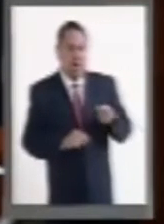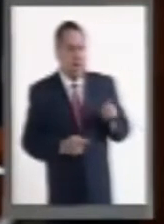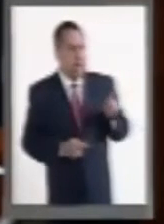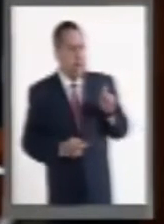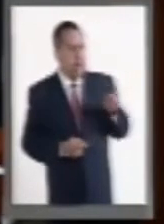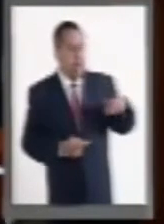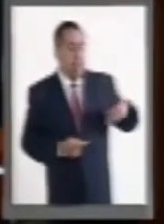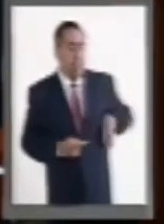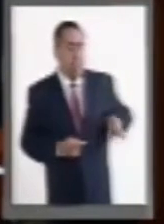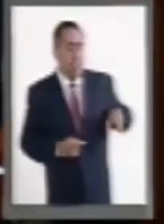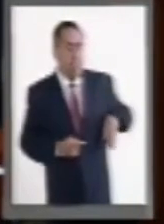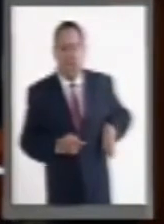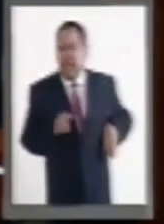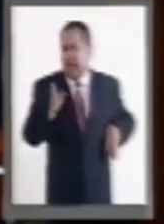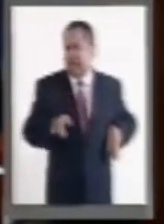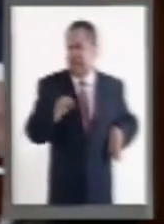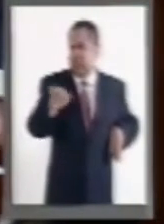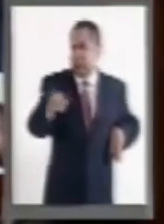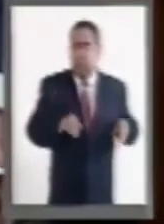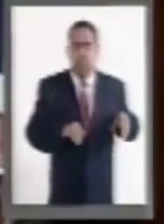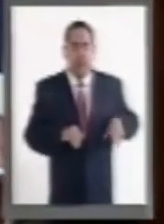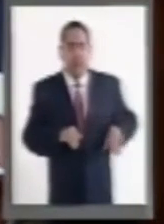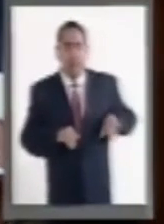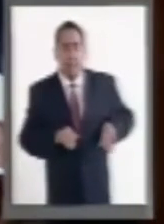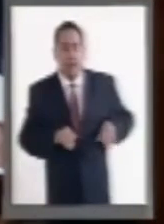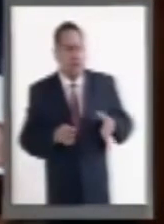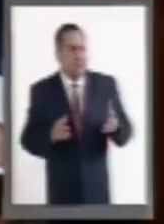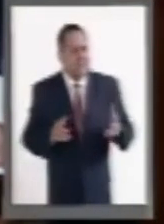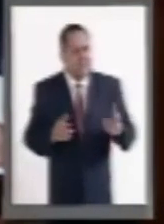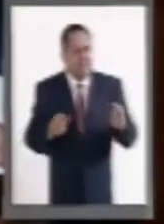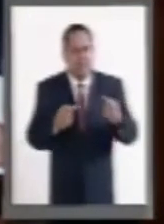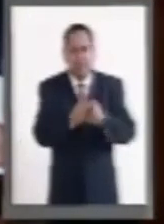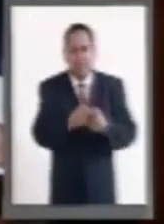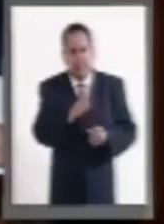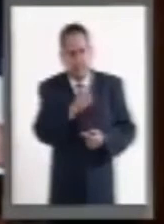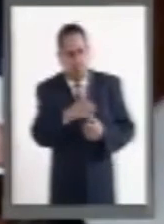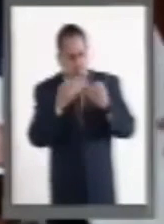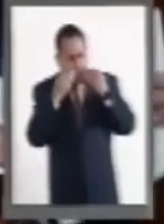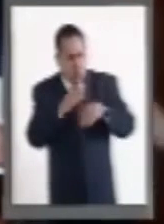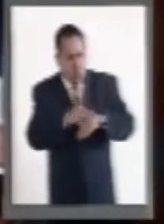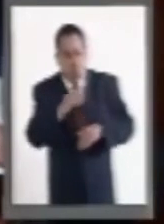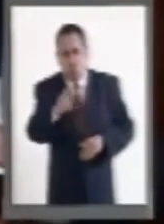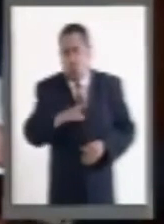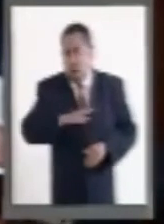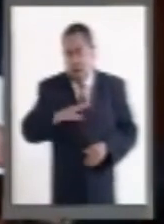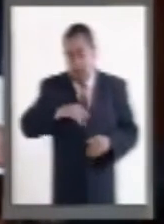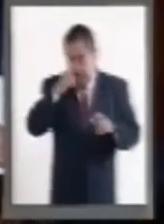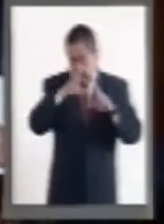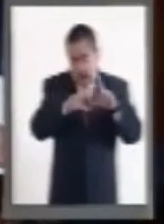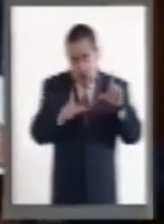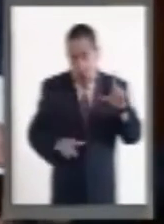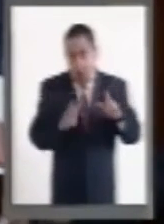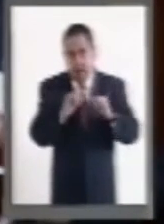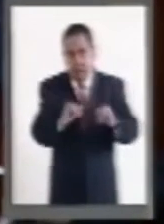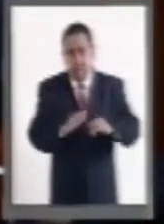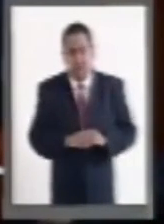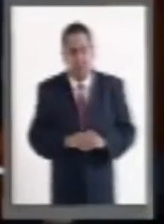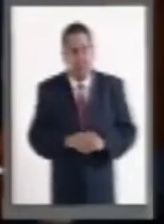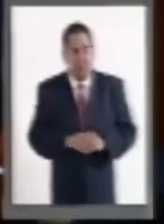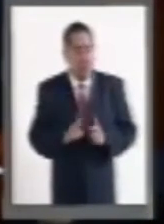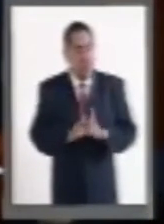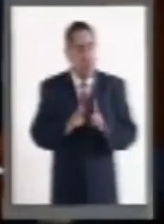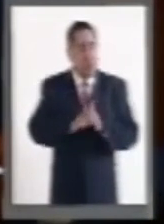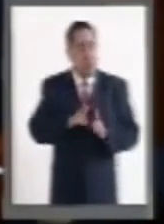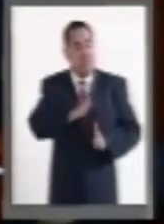los sobornos? Esto es la realidad que vive México. La élite